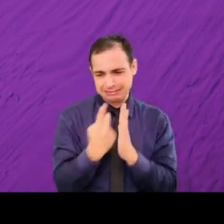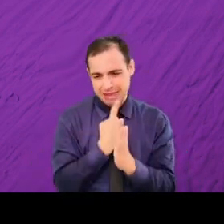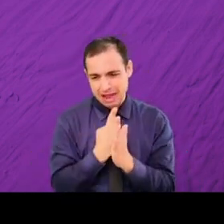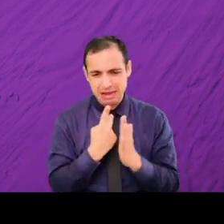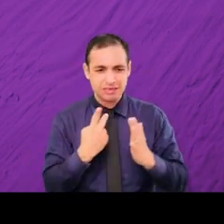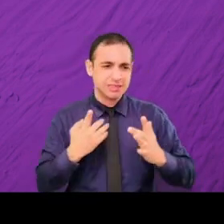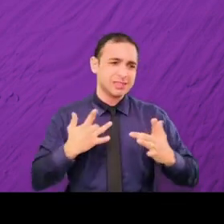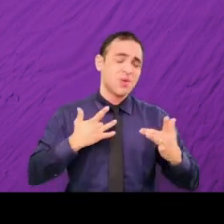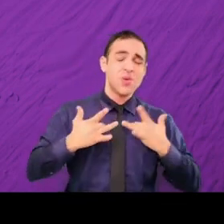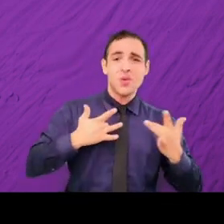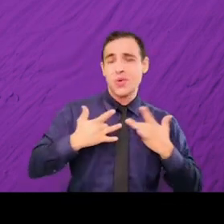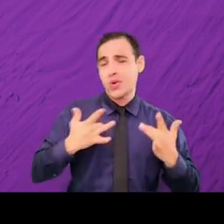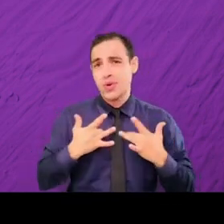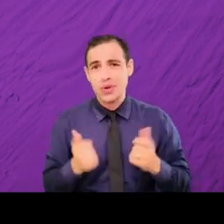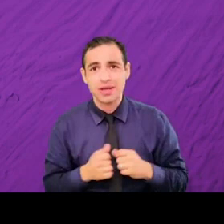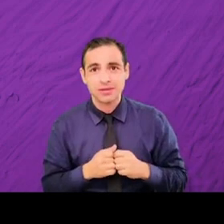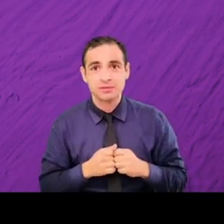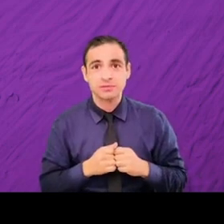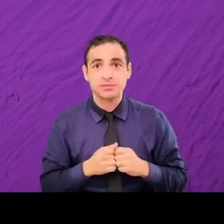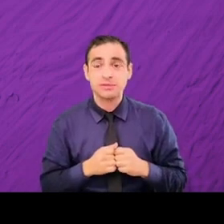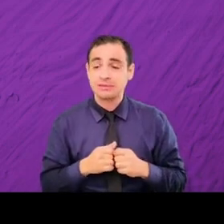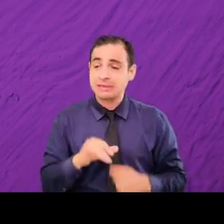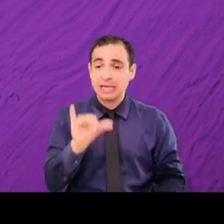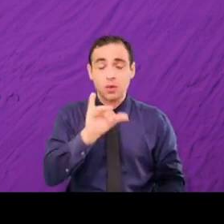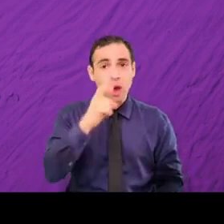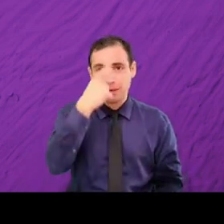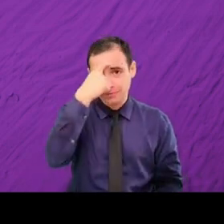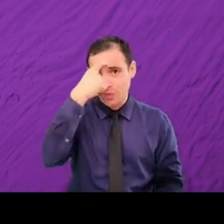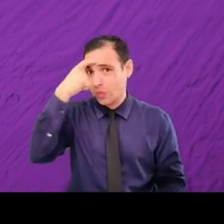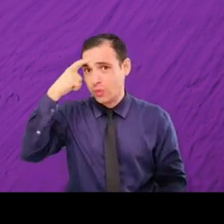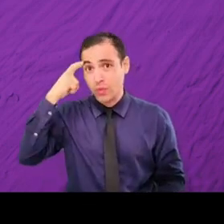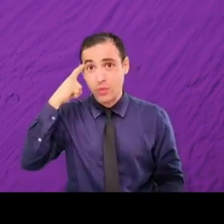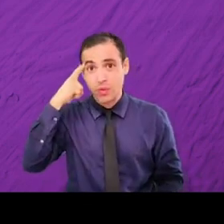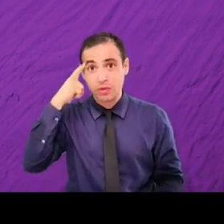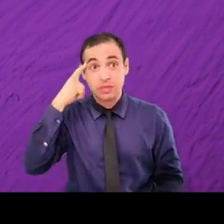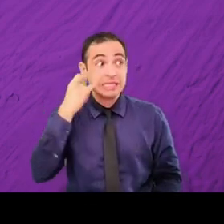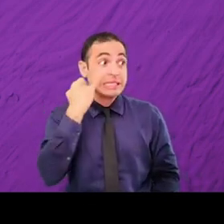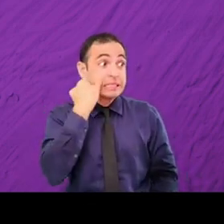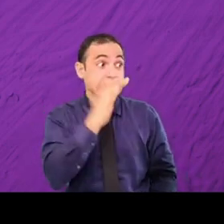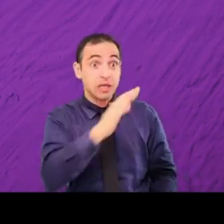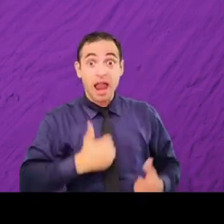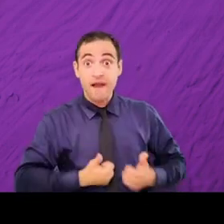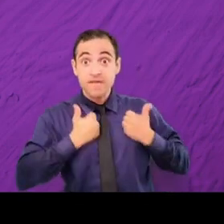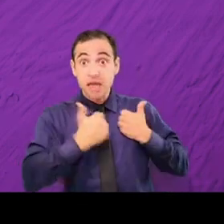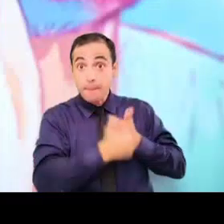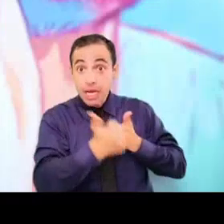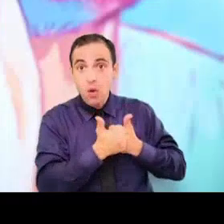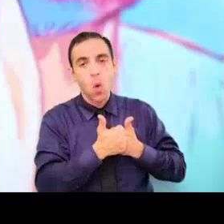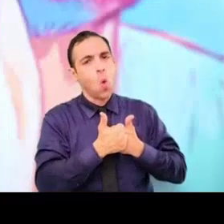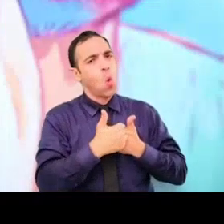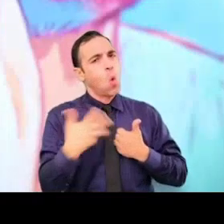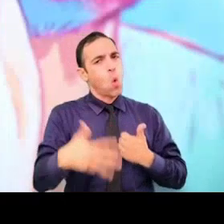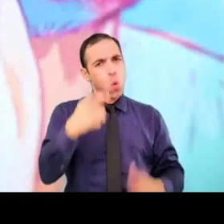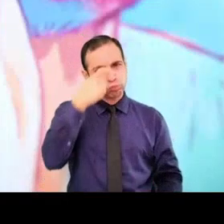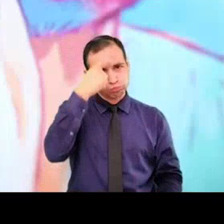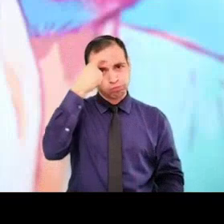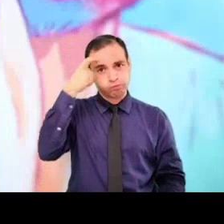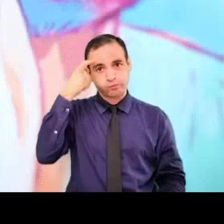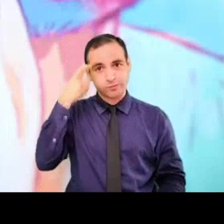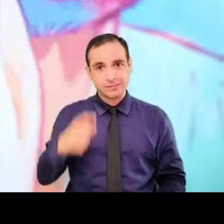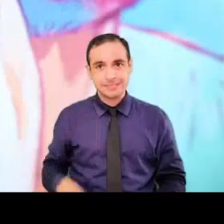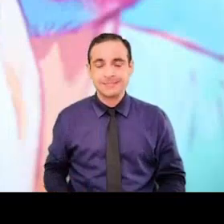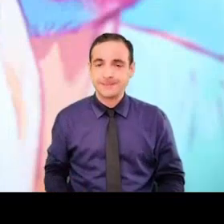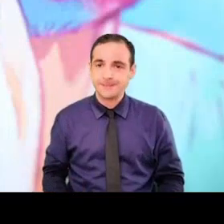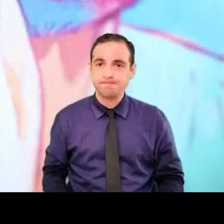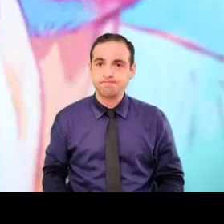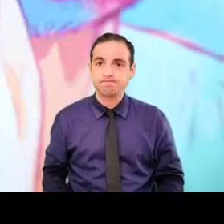son intentos suicida estados de ansiedad incluso desórdenes de estrés postraumático si la vida o la integridad de la víctima ha